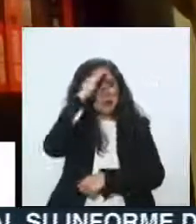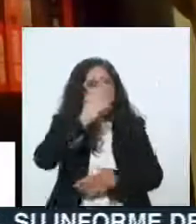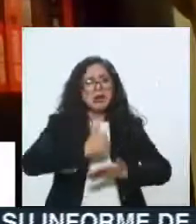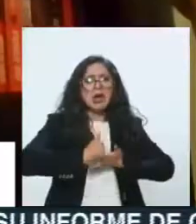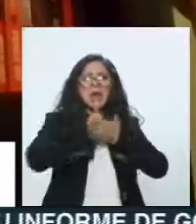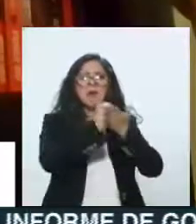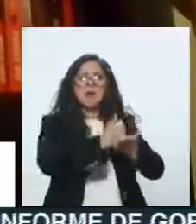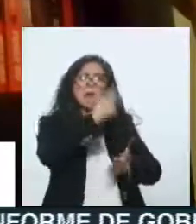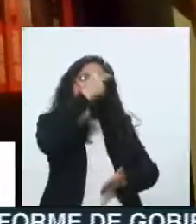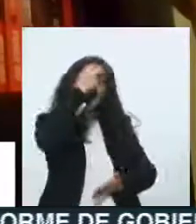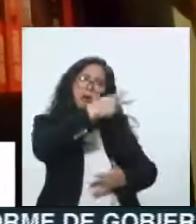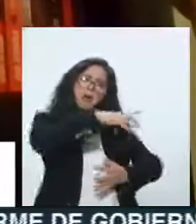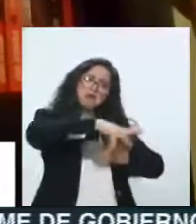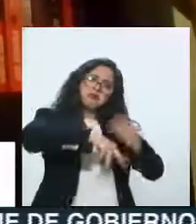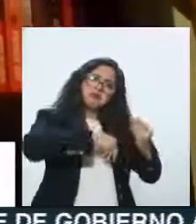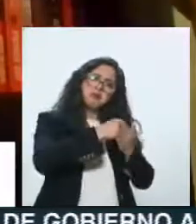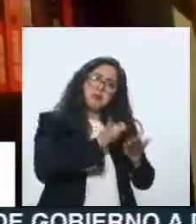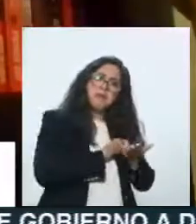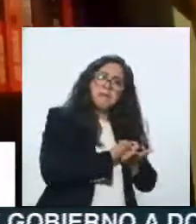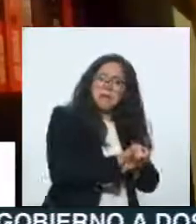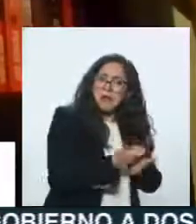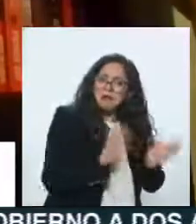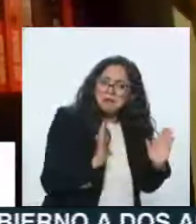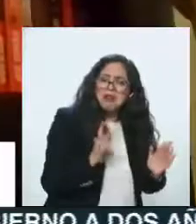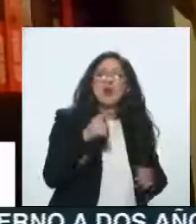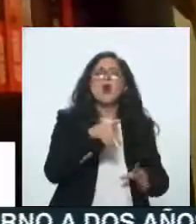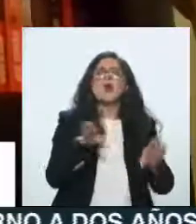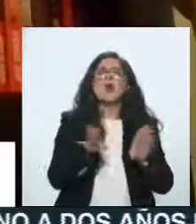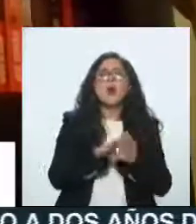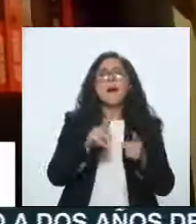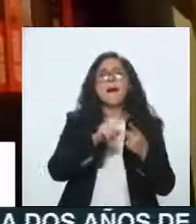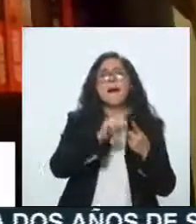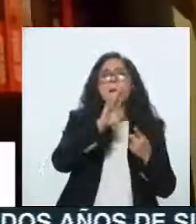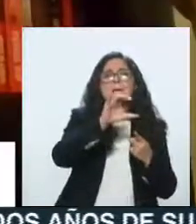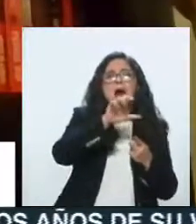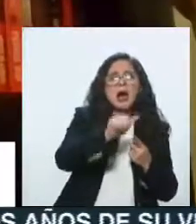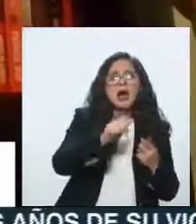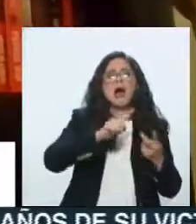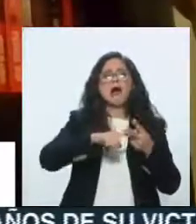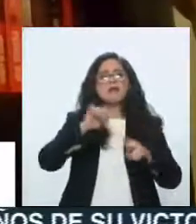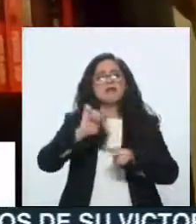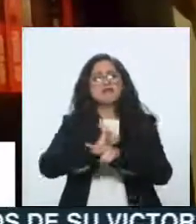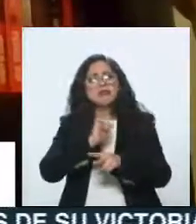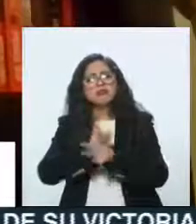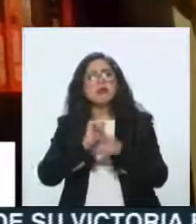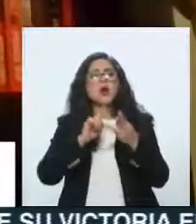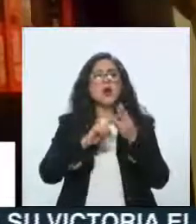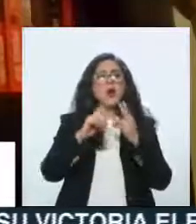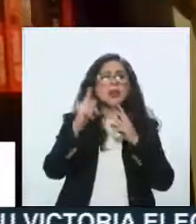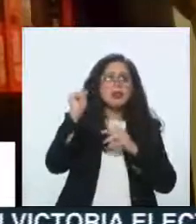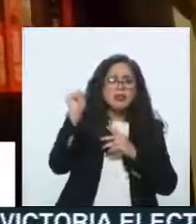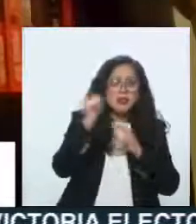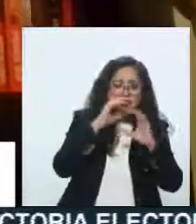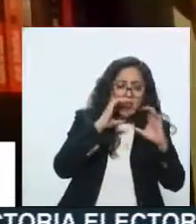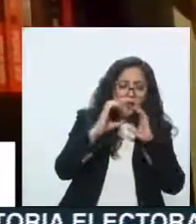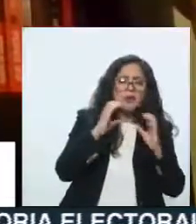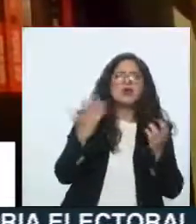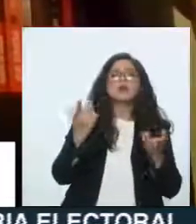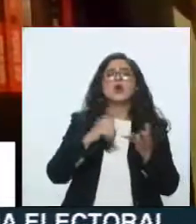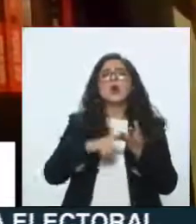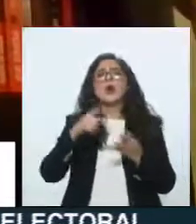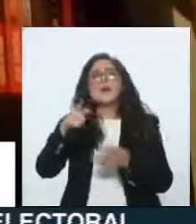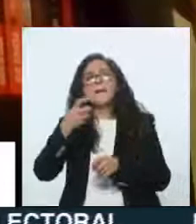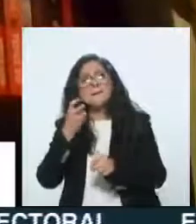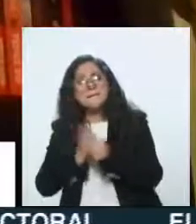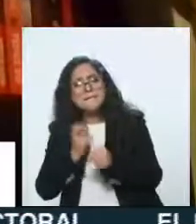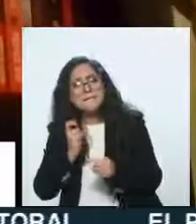¿en qué sectores han invertido? Particularmente en banca, en automóviles y camiones, en telecomunicaciones, en bebidas, en cerveza, ¿no? De